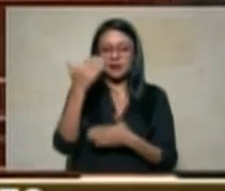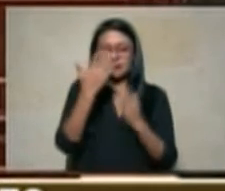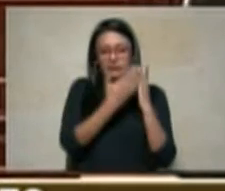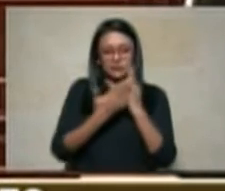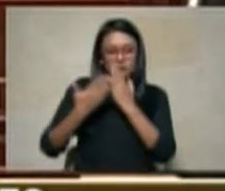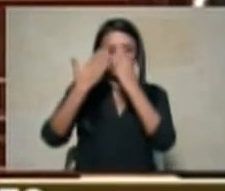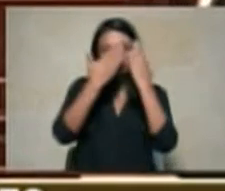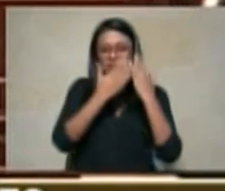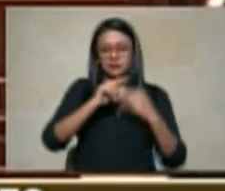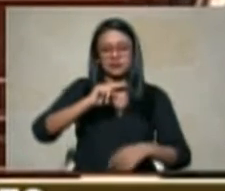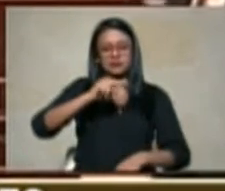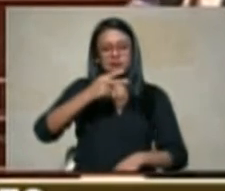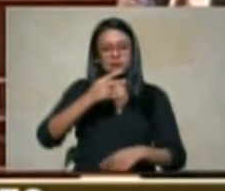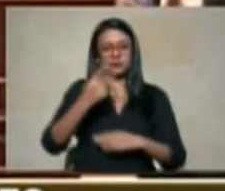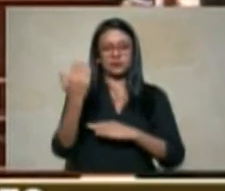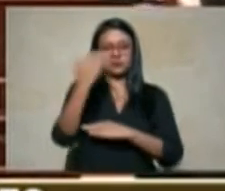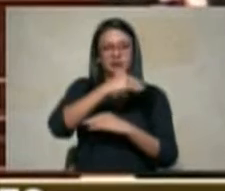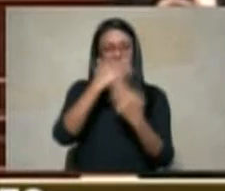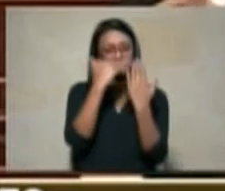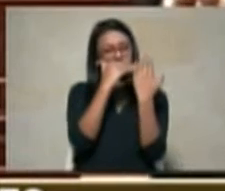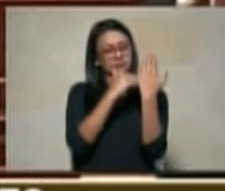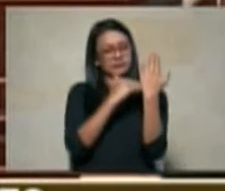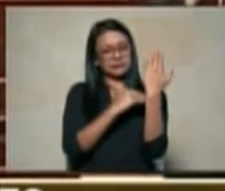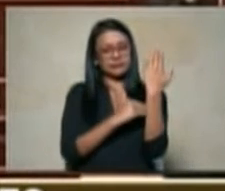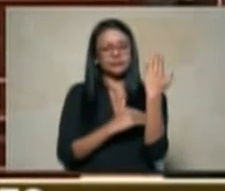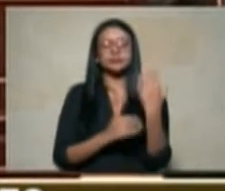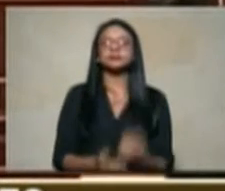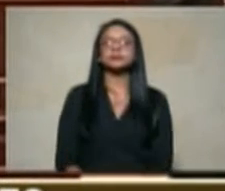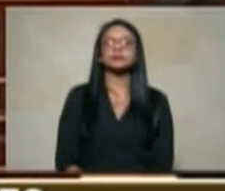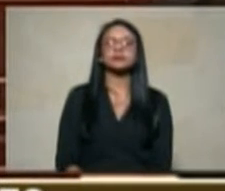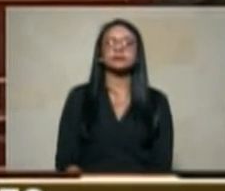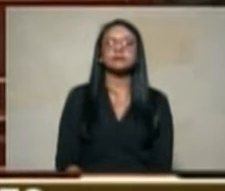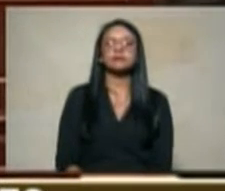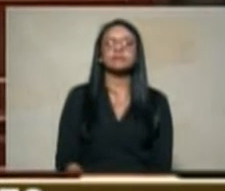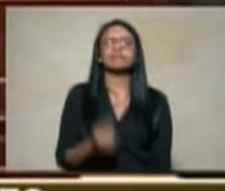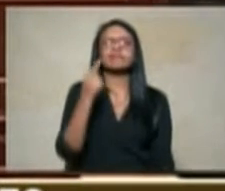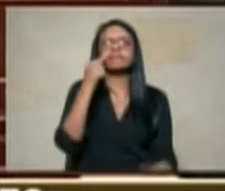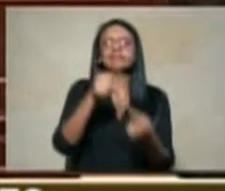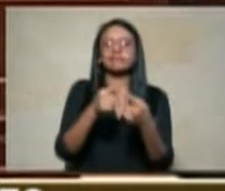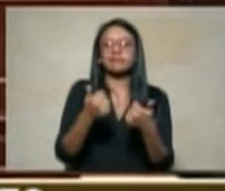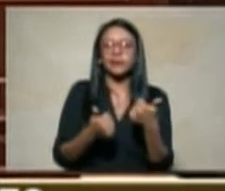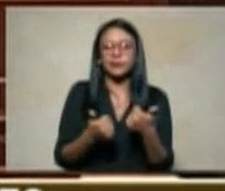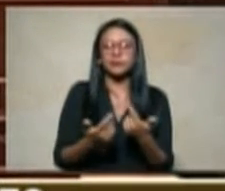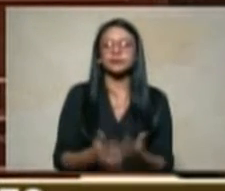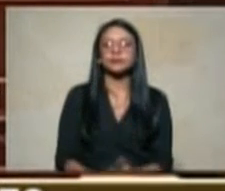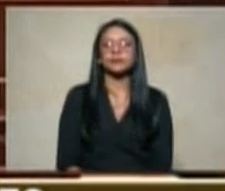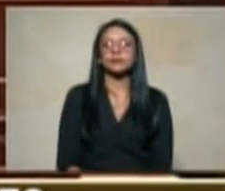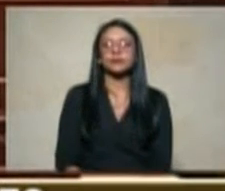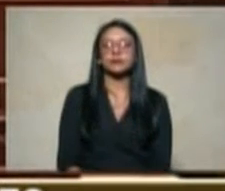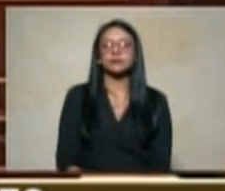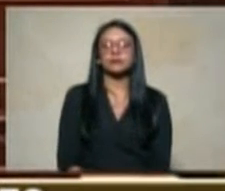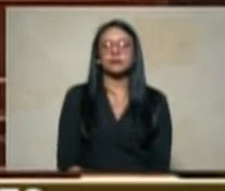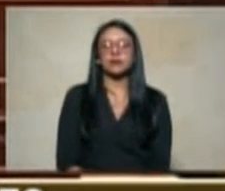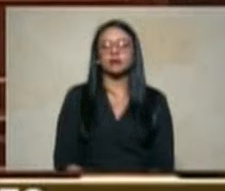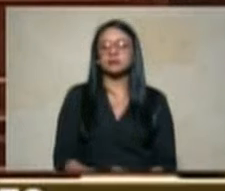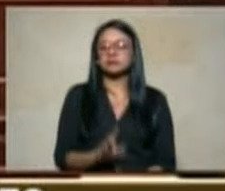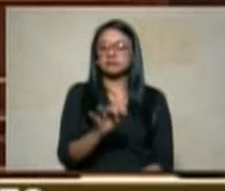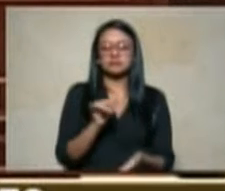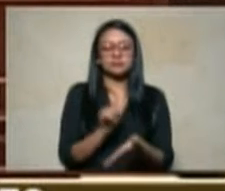de la segunda parte del orden del día, en el siguiente sentido, que es tal vez el